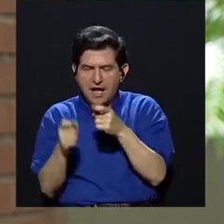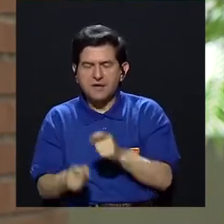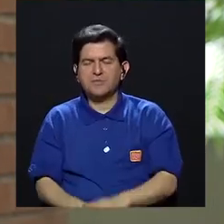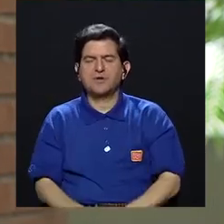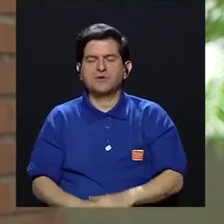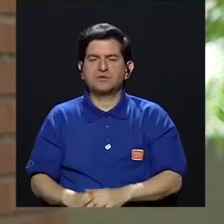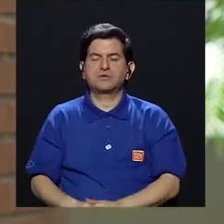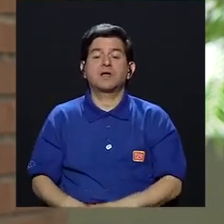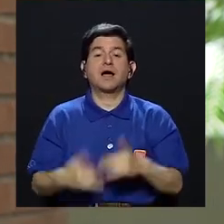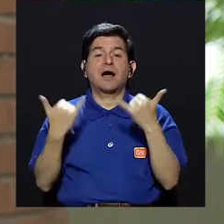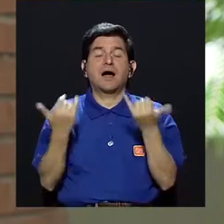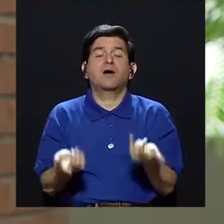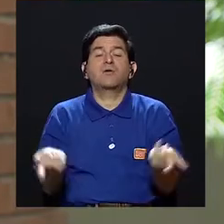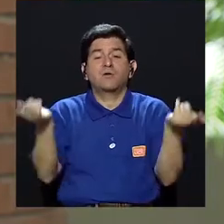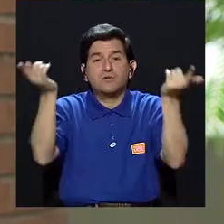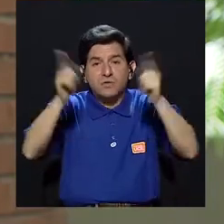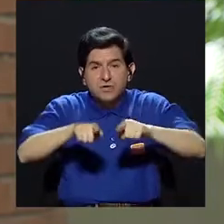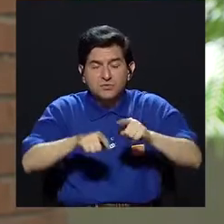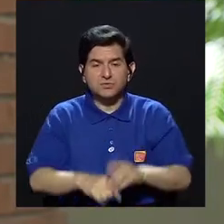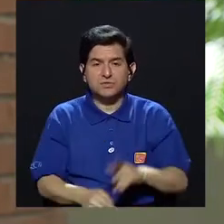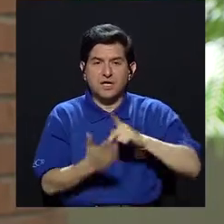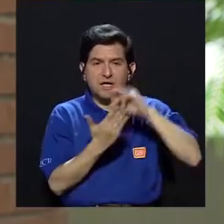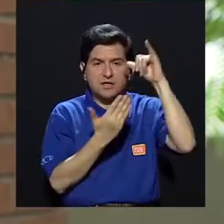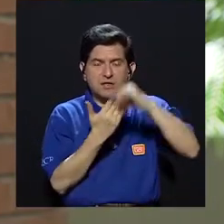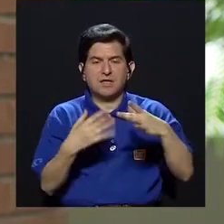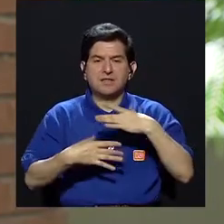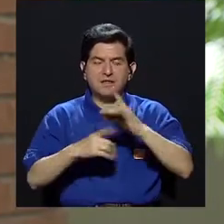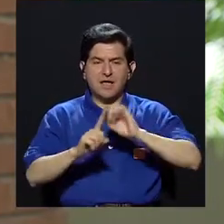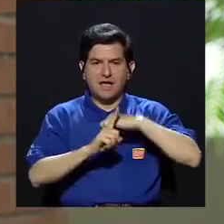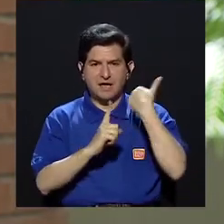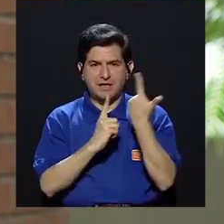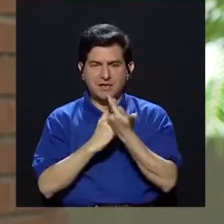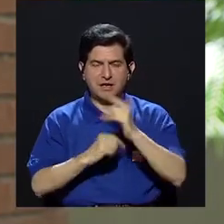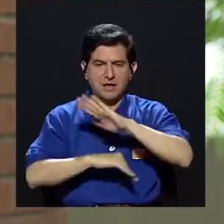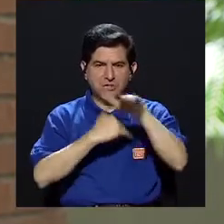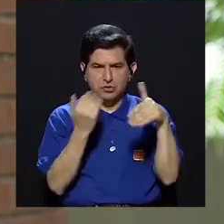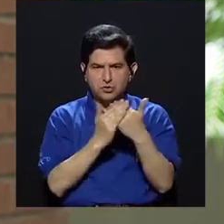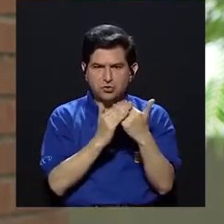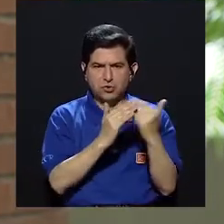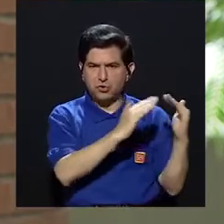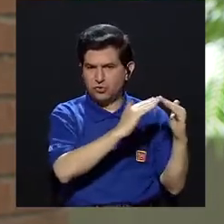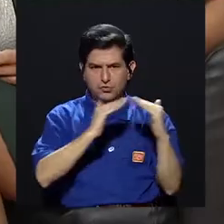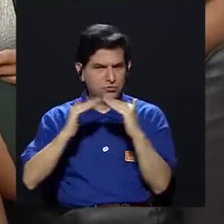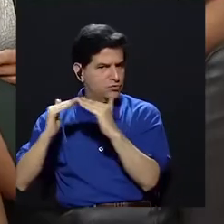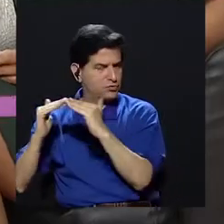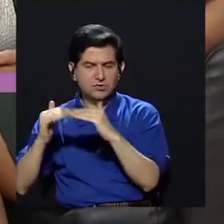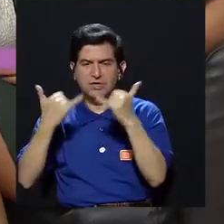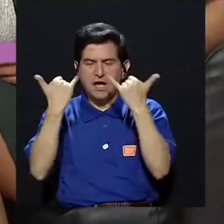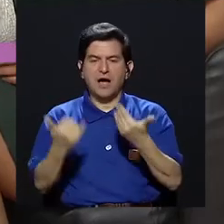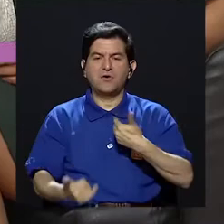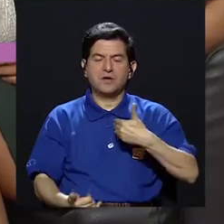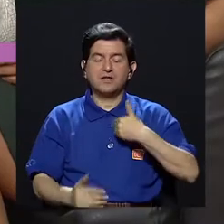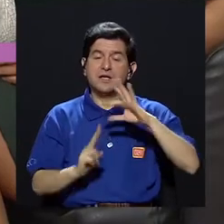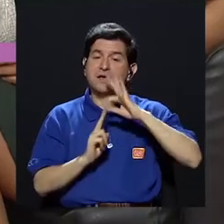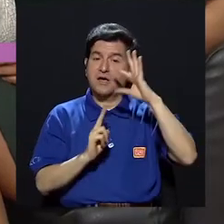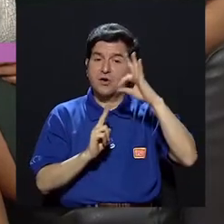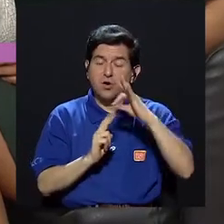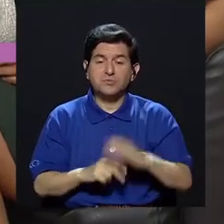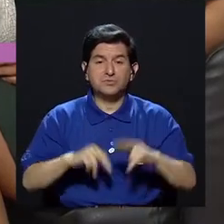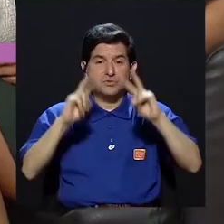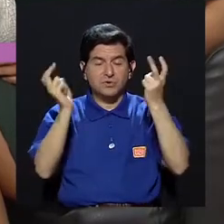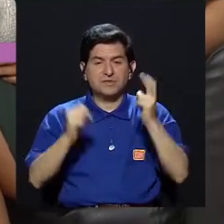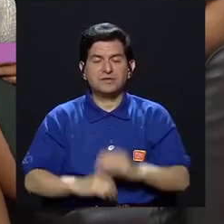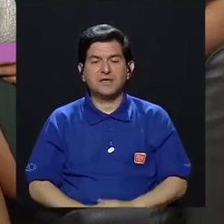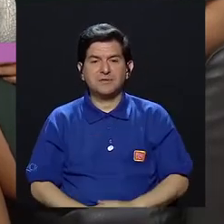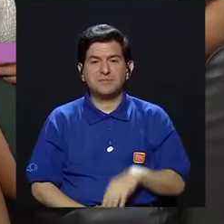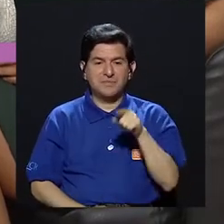de condominios, porque ahora resulta que los proyectos de interés social no todos son residenciales, ahora estamos teniendo que optar por el